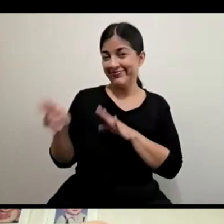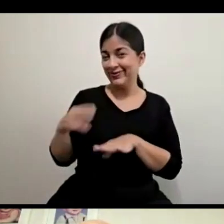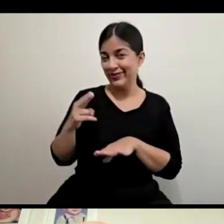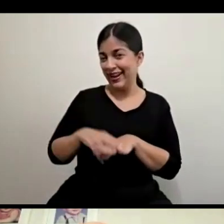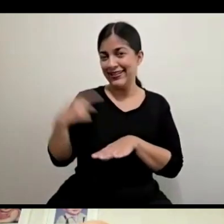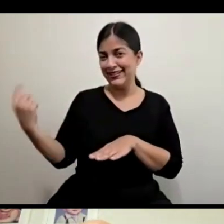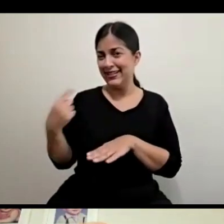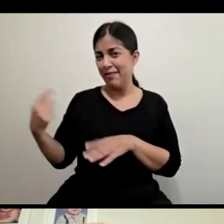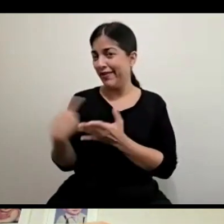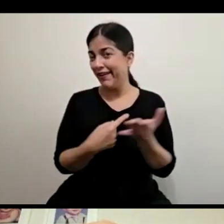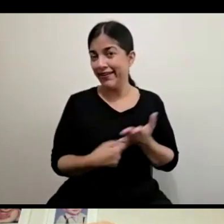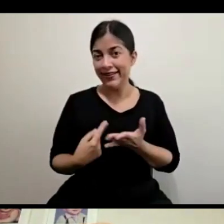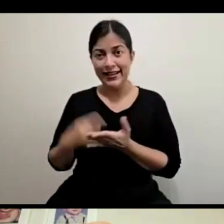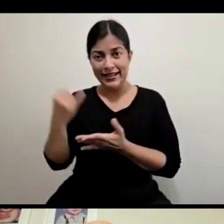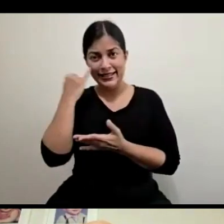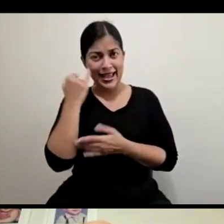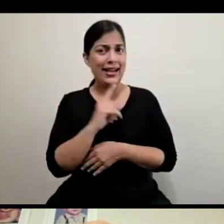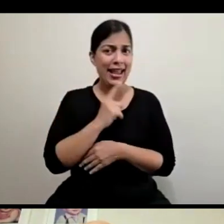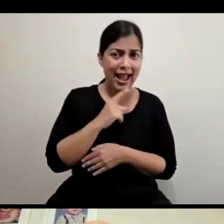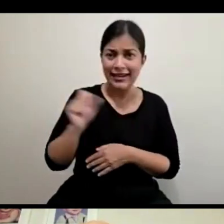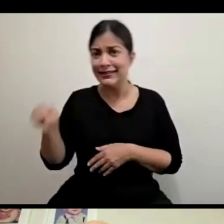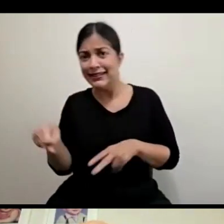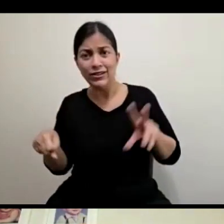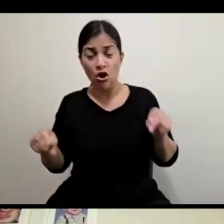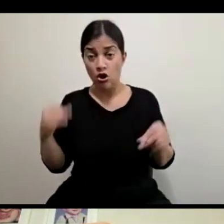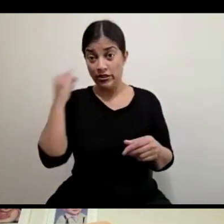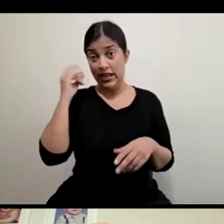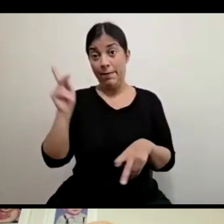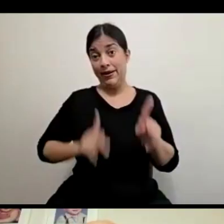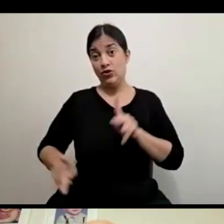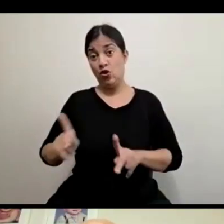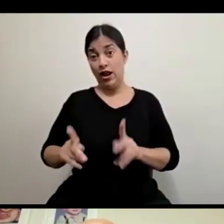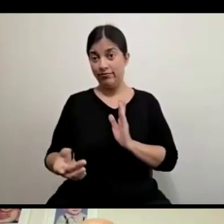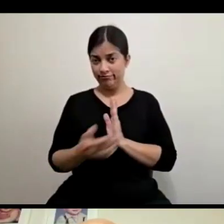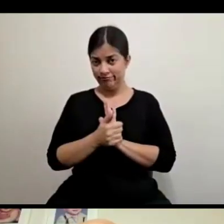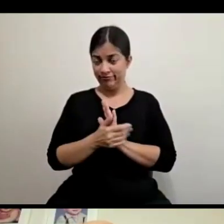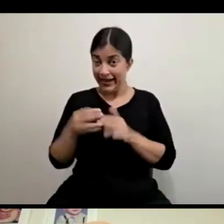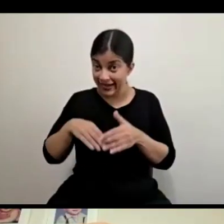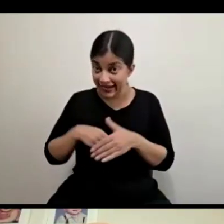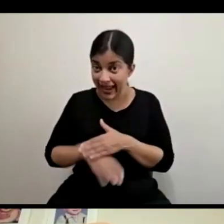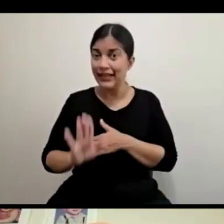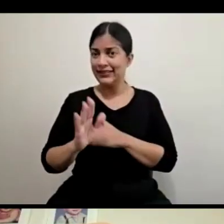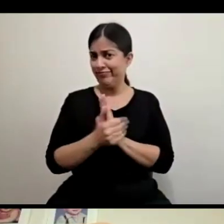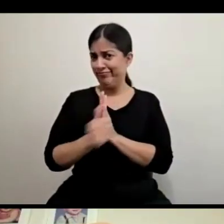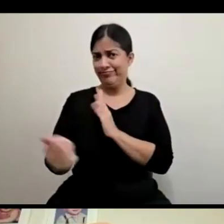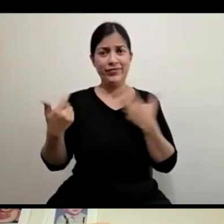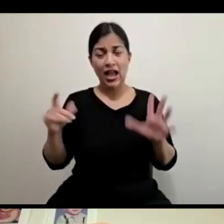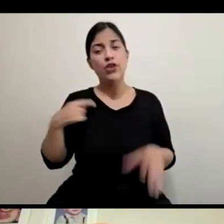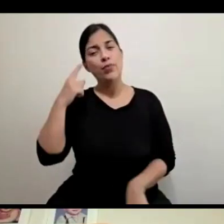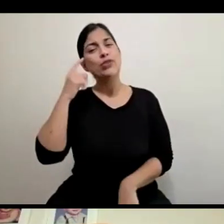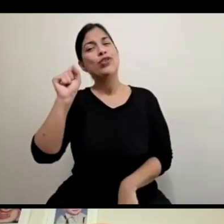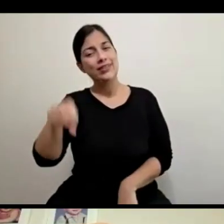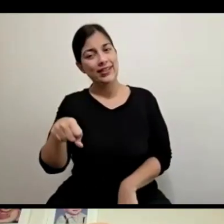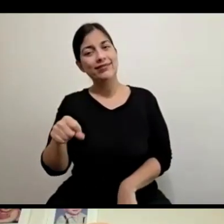eso existe o no, si alguien nace con una capacidad. Pues yo creo que sí, porque hay una